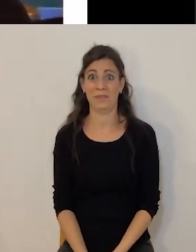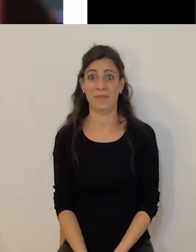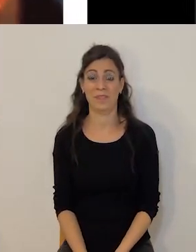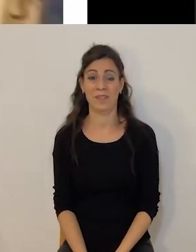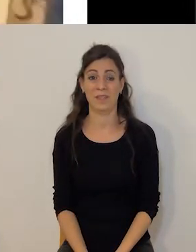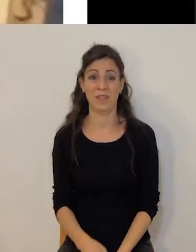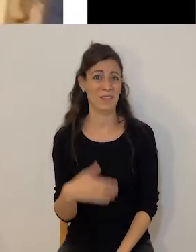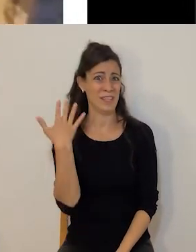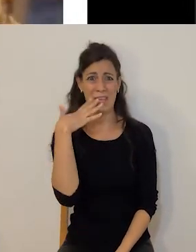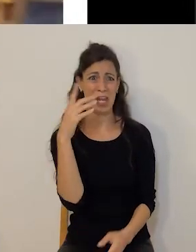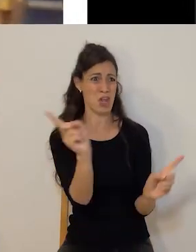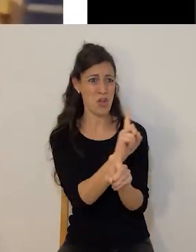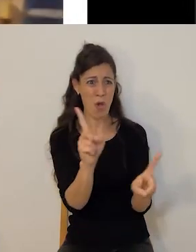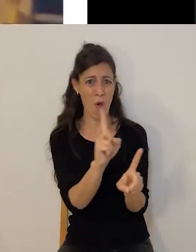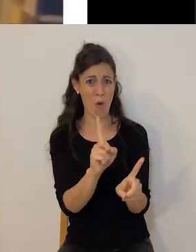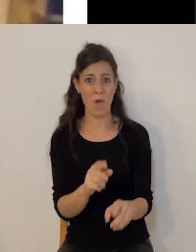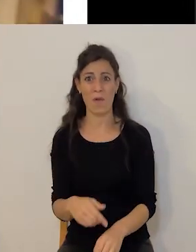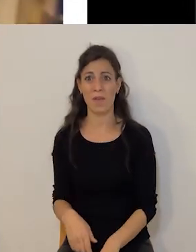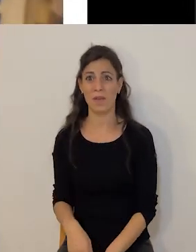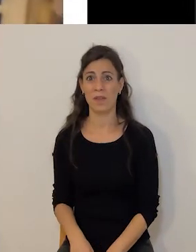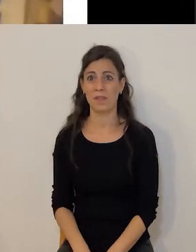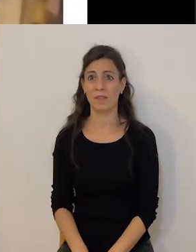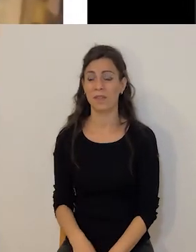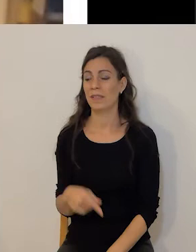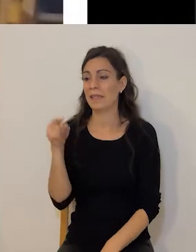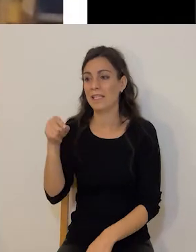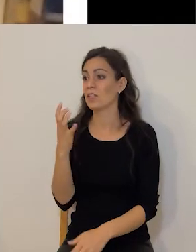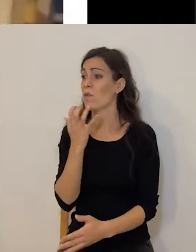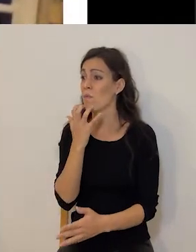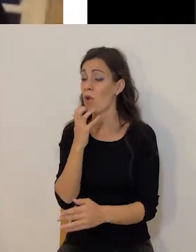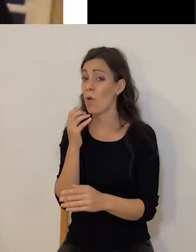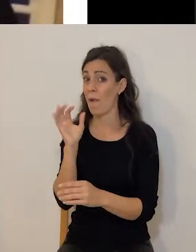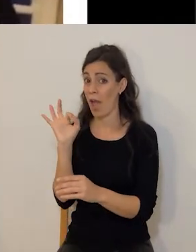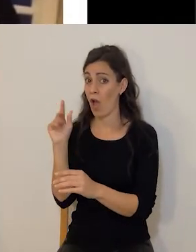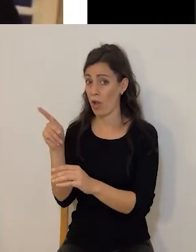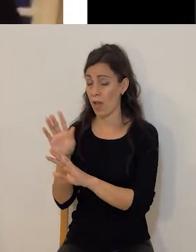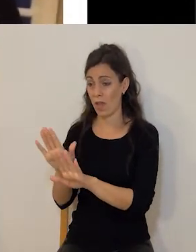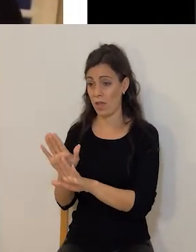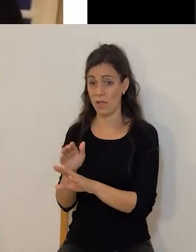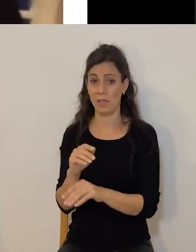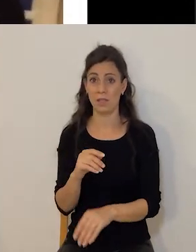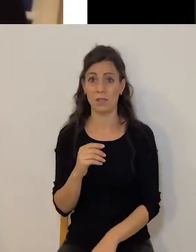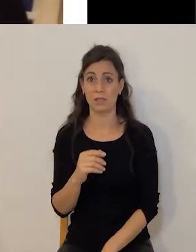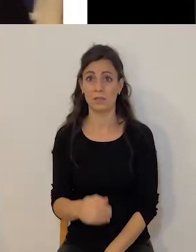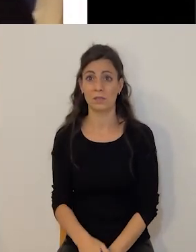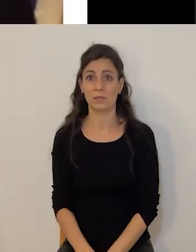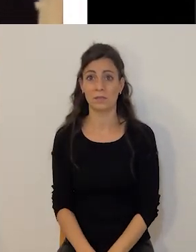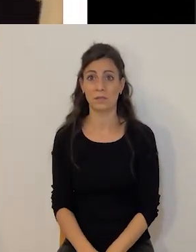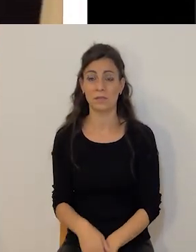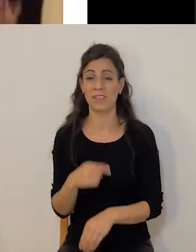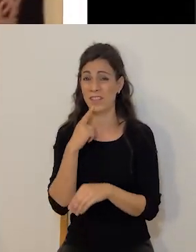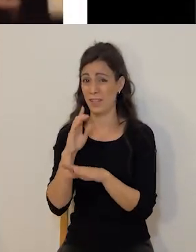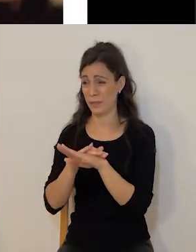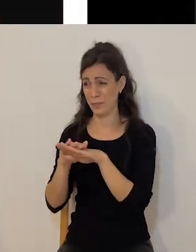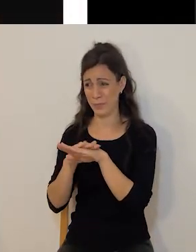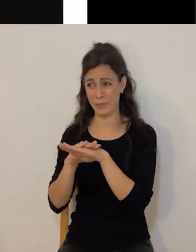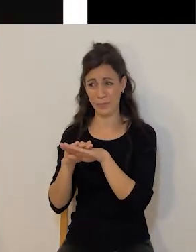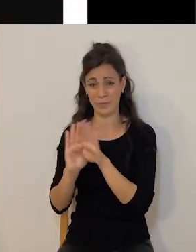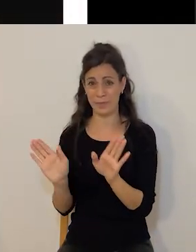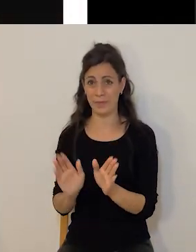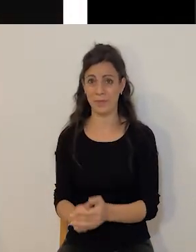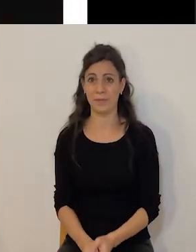Stop laughing! I was just joking. Okay? We'll still shut up and go in the other room. Excuse me.